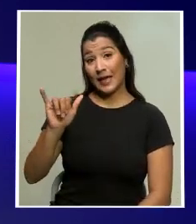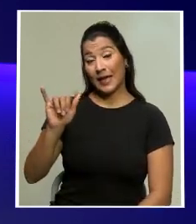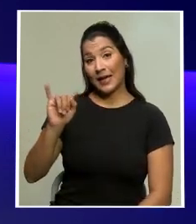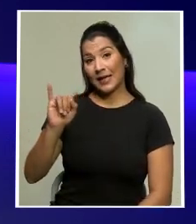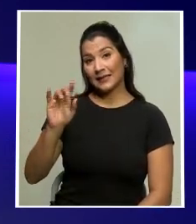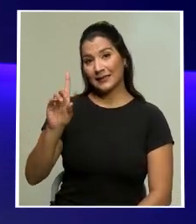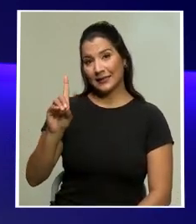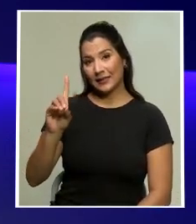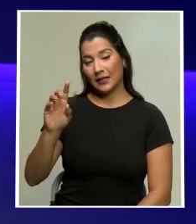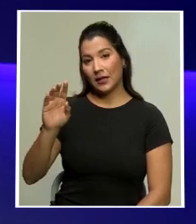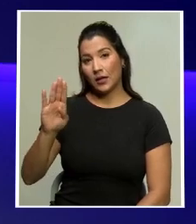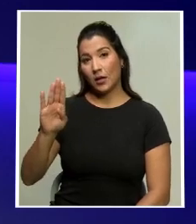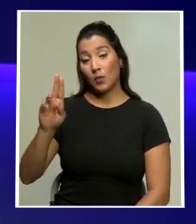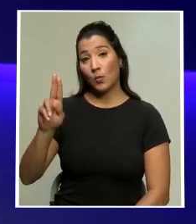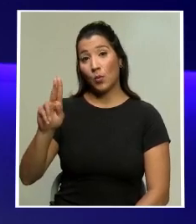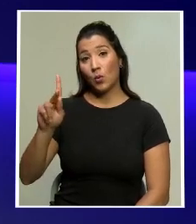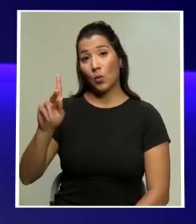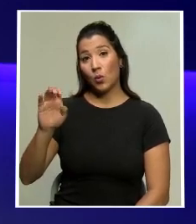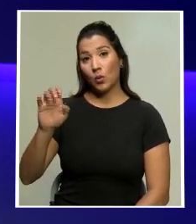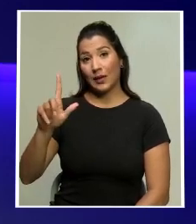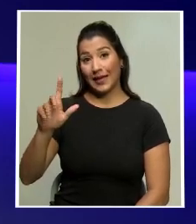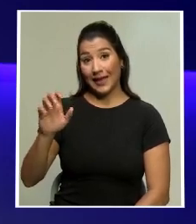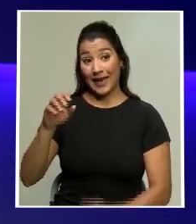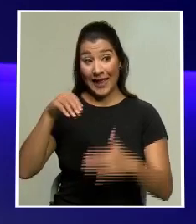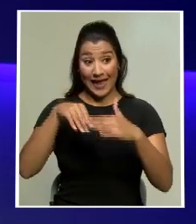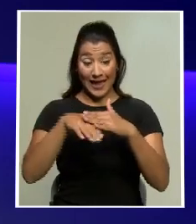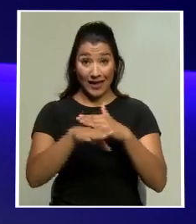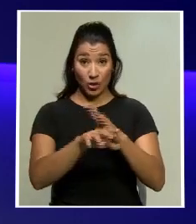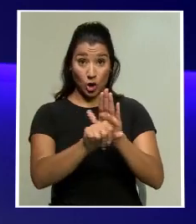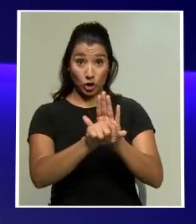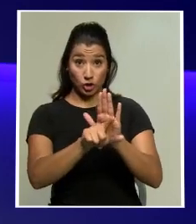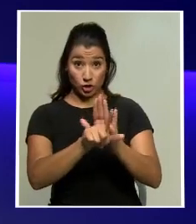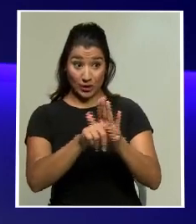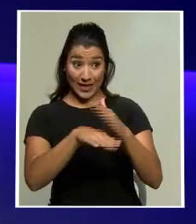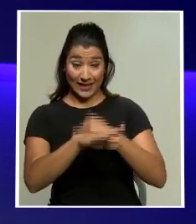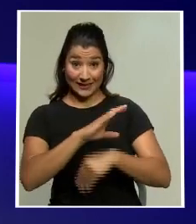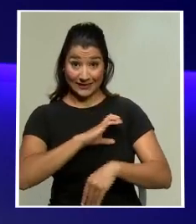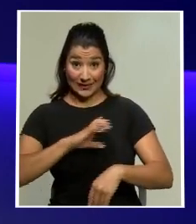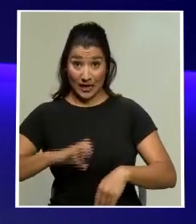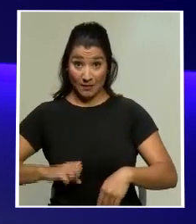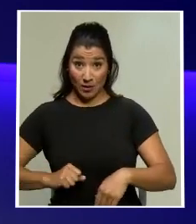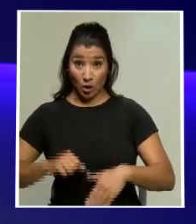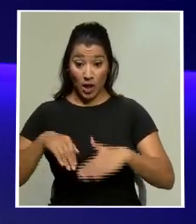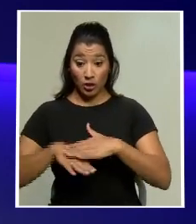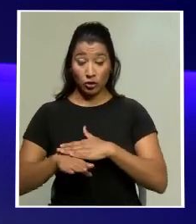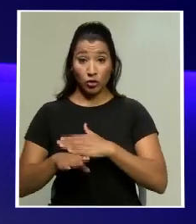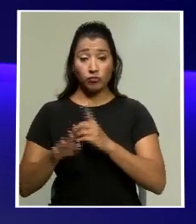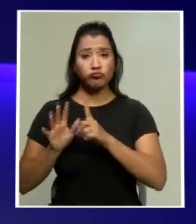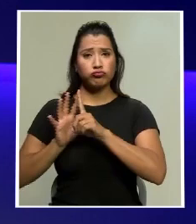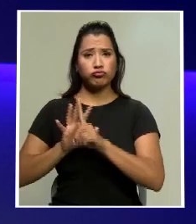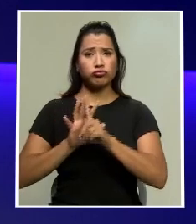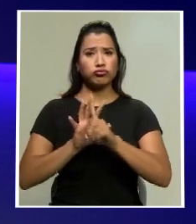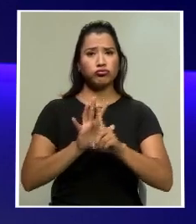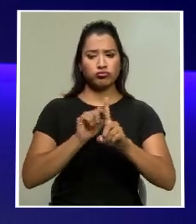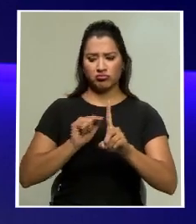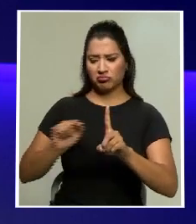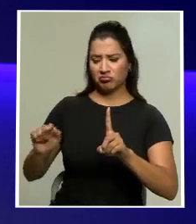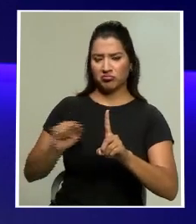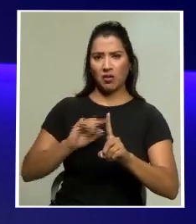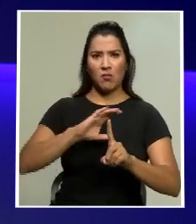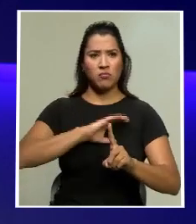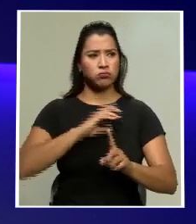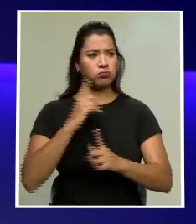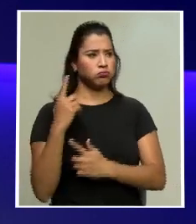Congreso salvadoreño acompañado por un grupo de militares armados con fusiles. Calificó a